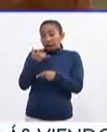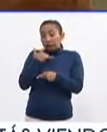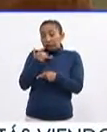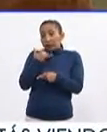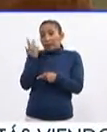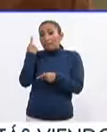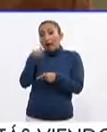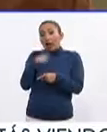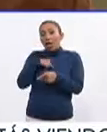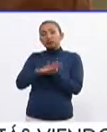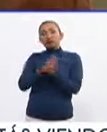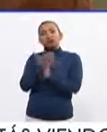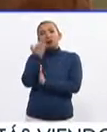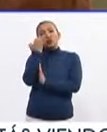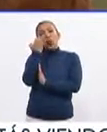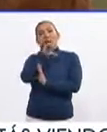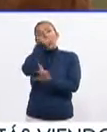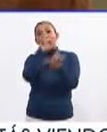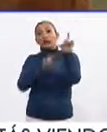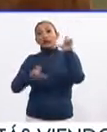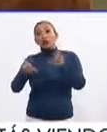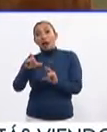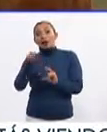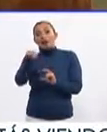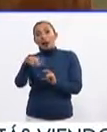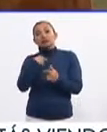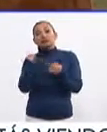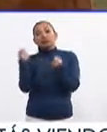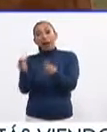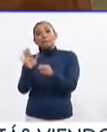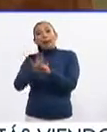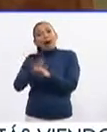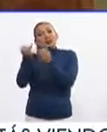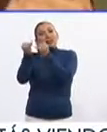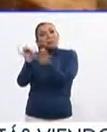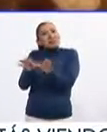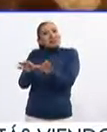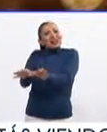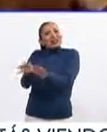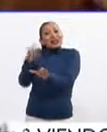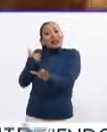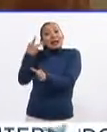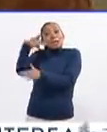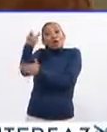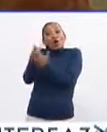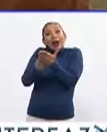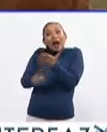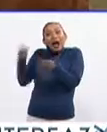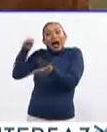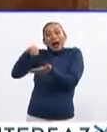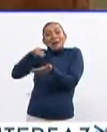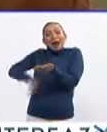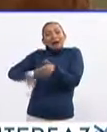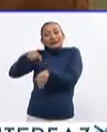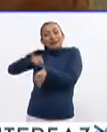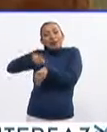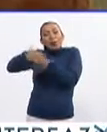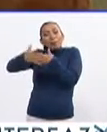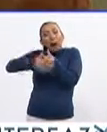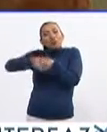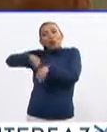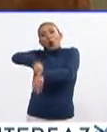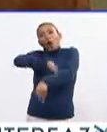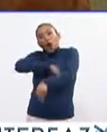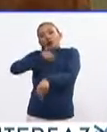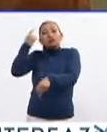esfuerzos para convertirse en una escuela nacional que nos dará pues, más autonomía y planes a mediano o largo plazo que